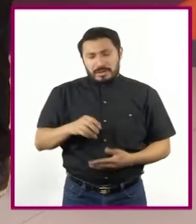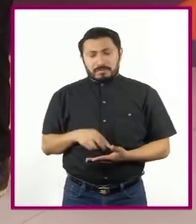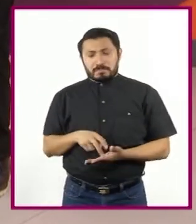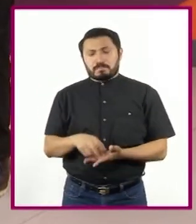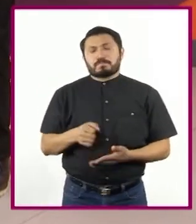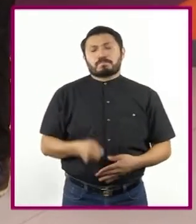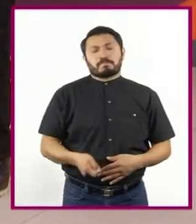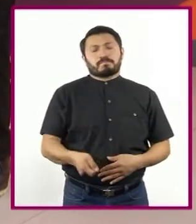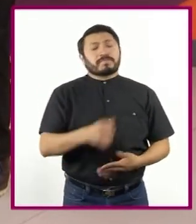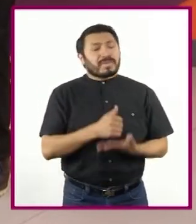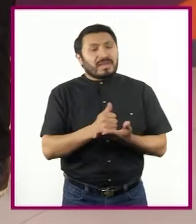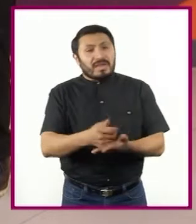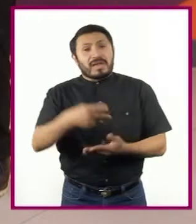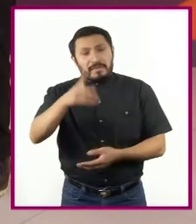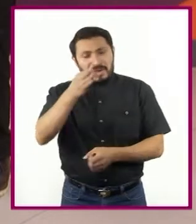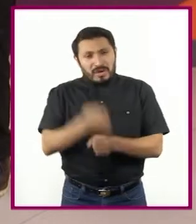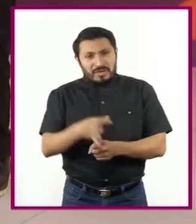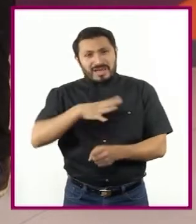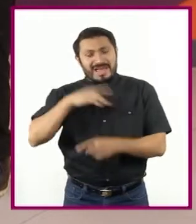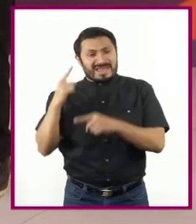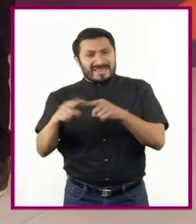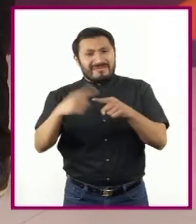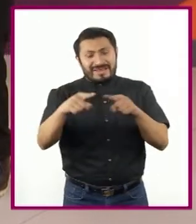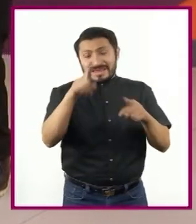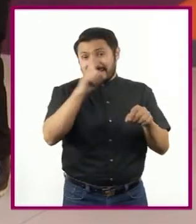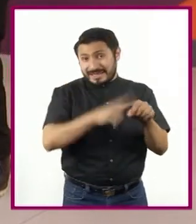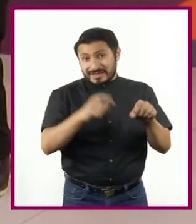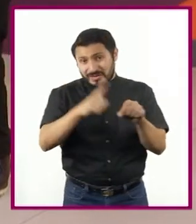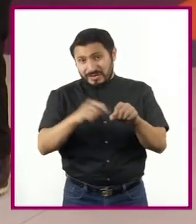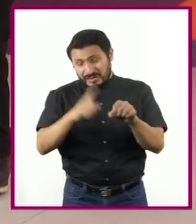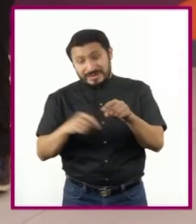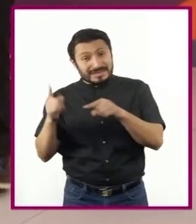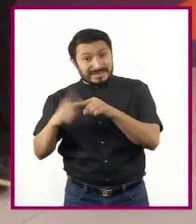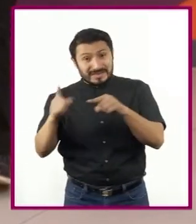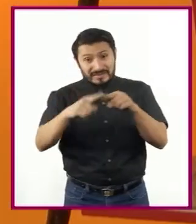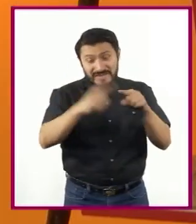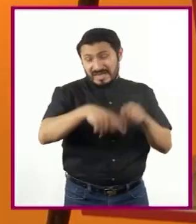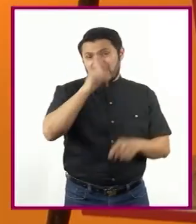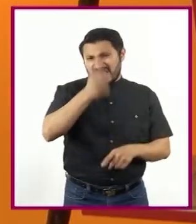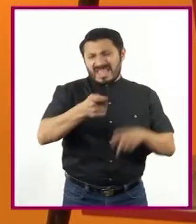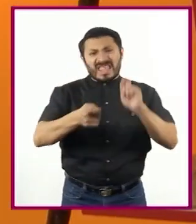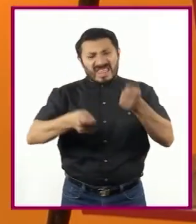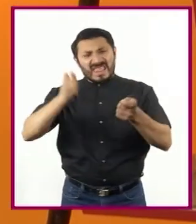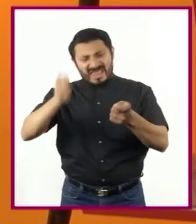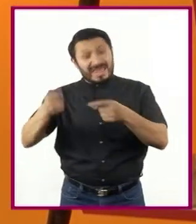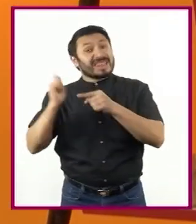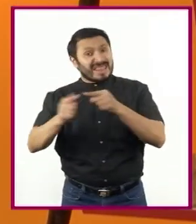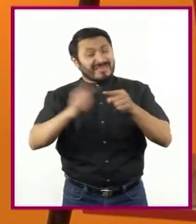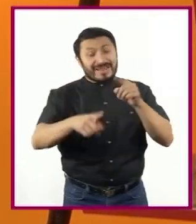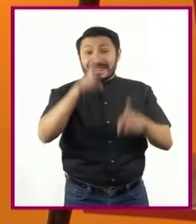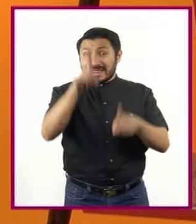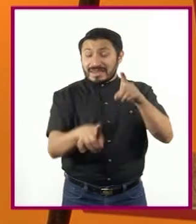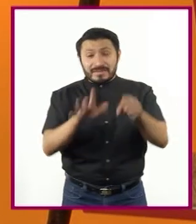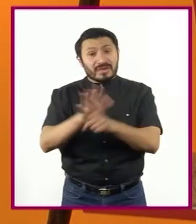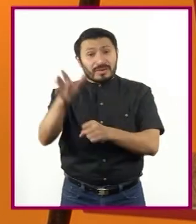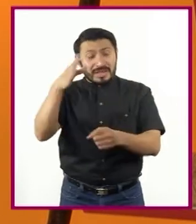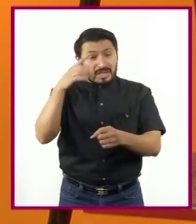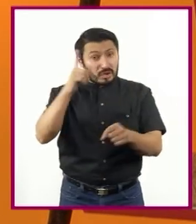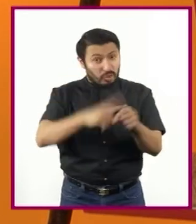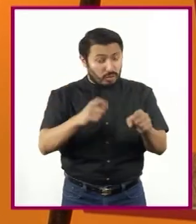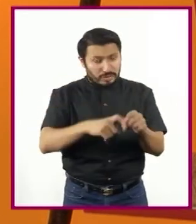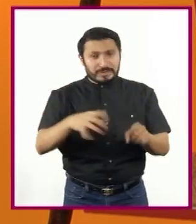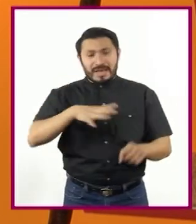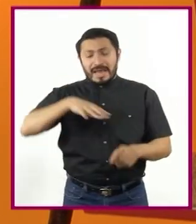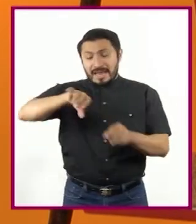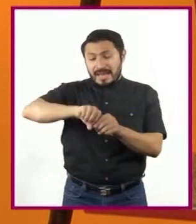actualmente ya se diseña de diferentes colores con diversos significados. Tienen una empuñadura de